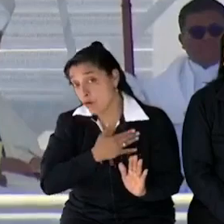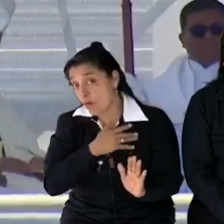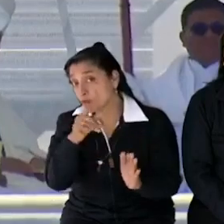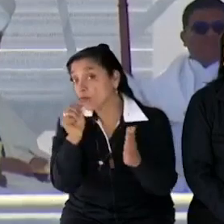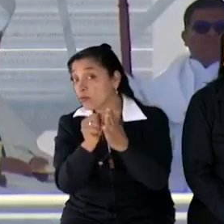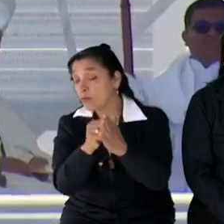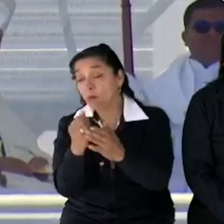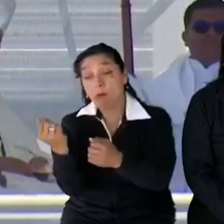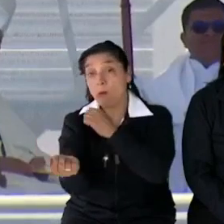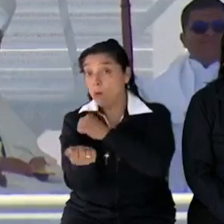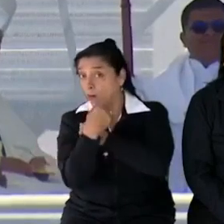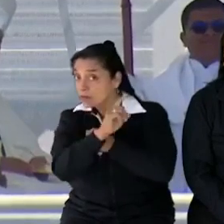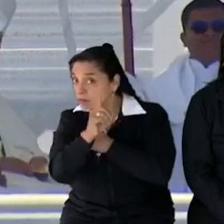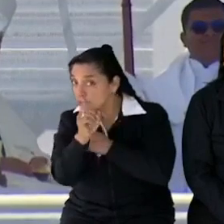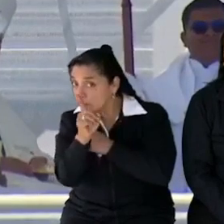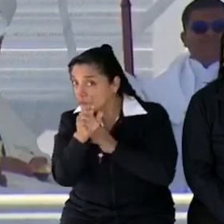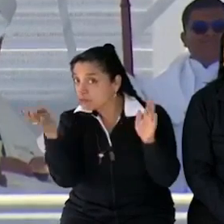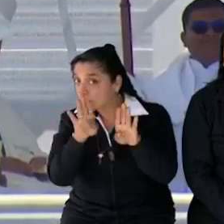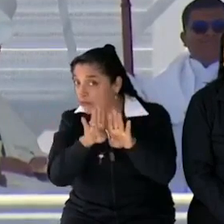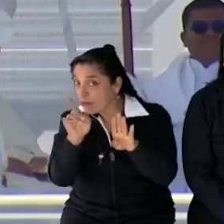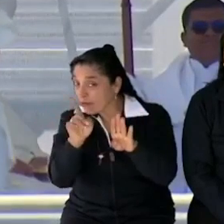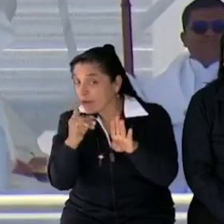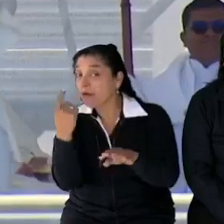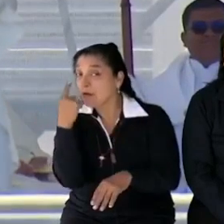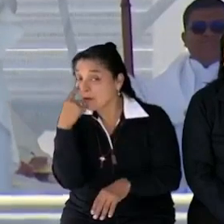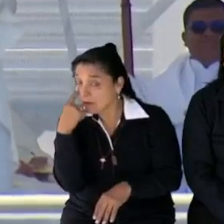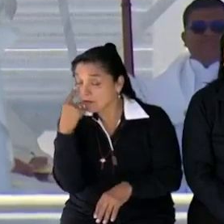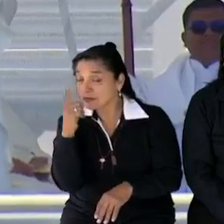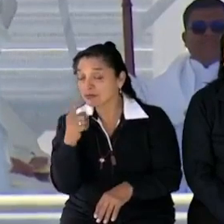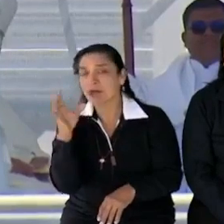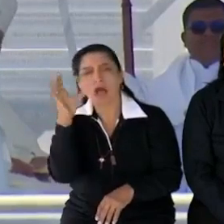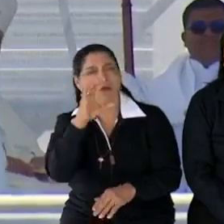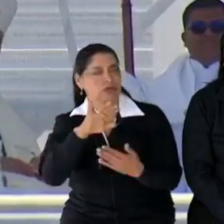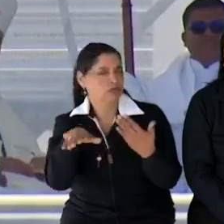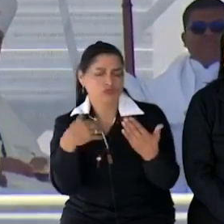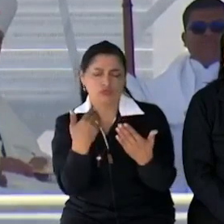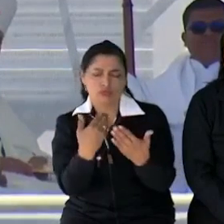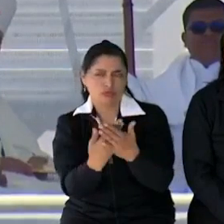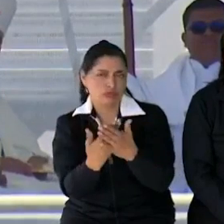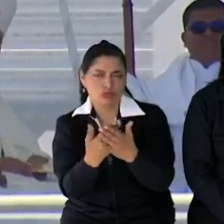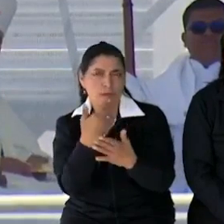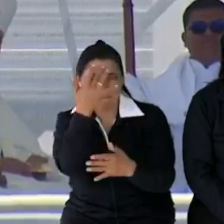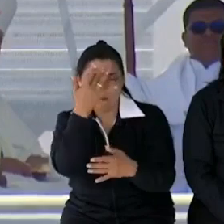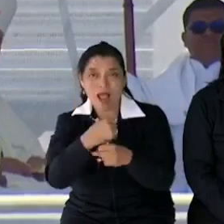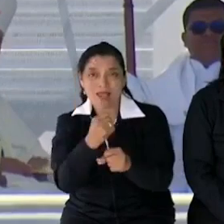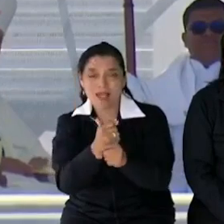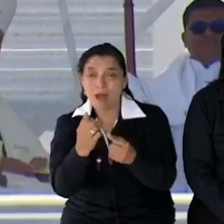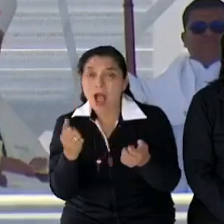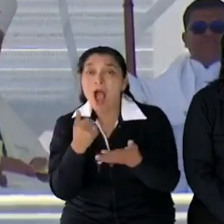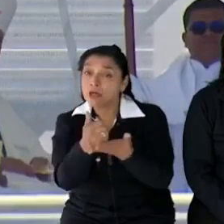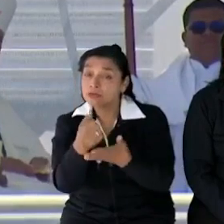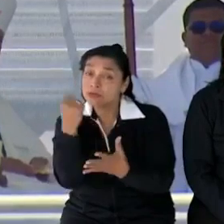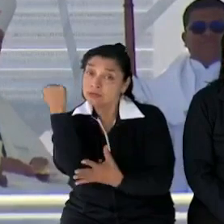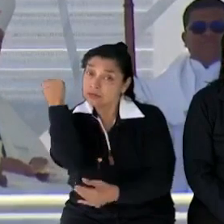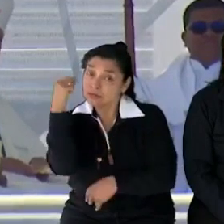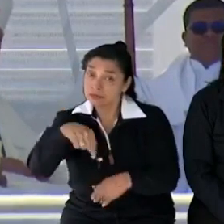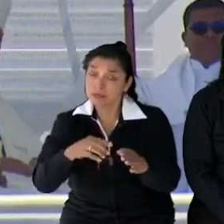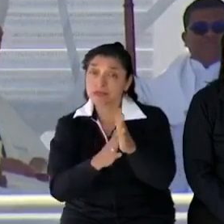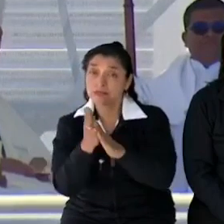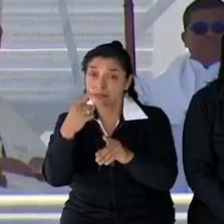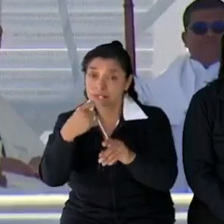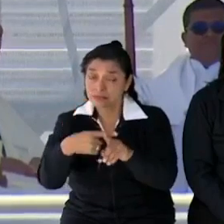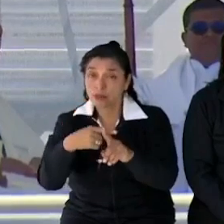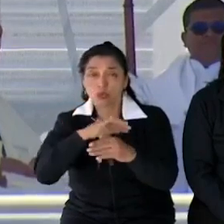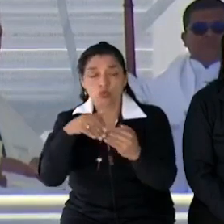abrir, no me las cierren. Buscando y a todos, porque es una obra de esta iglesia a la